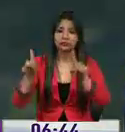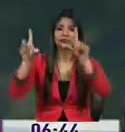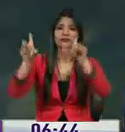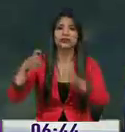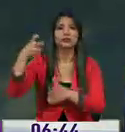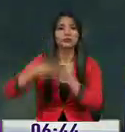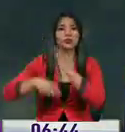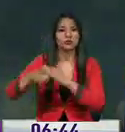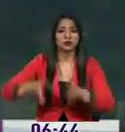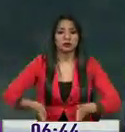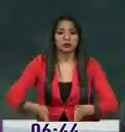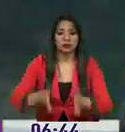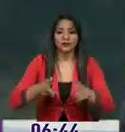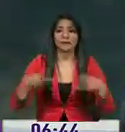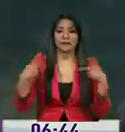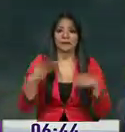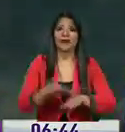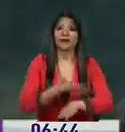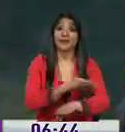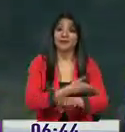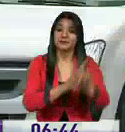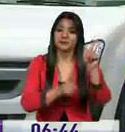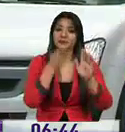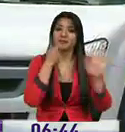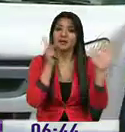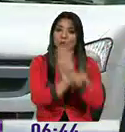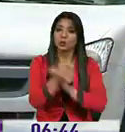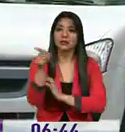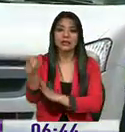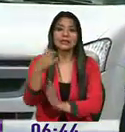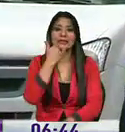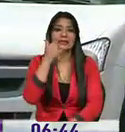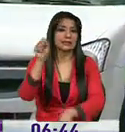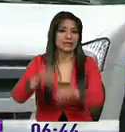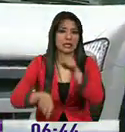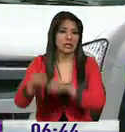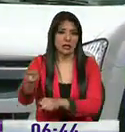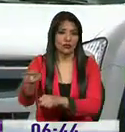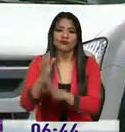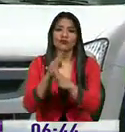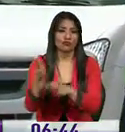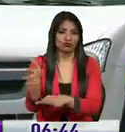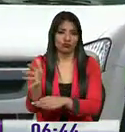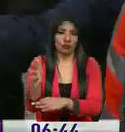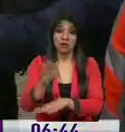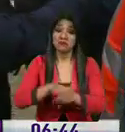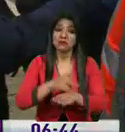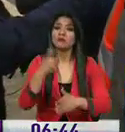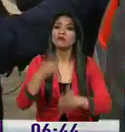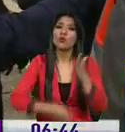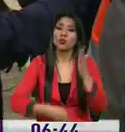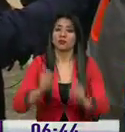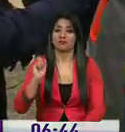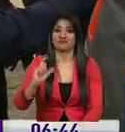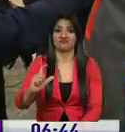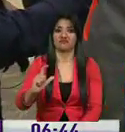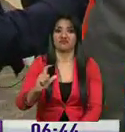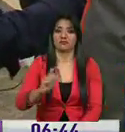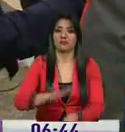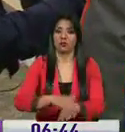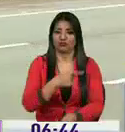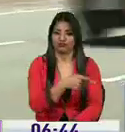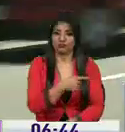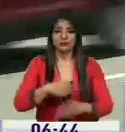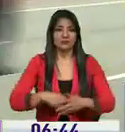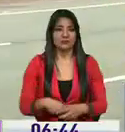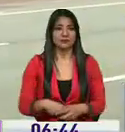unos días se registraran denuncias de un supuesto mal funcionamiento que habrían generado multas que no corresponderían. Esta